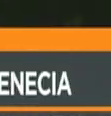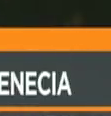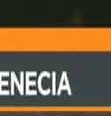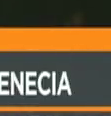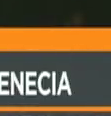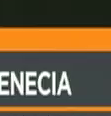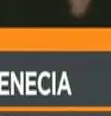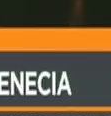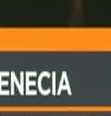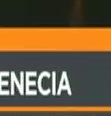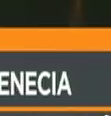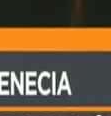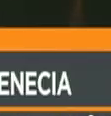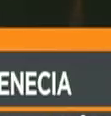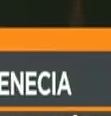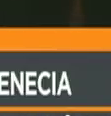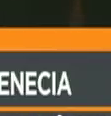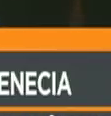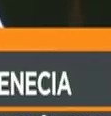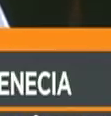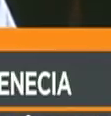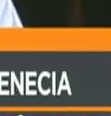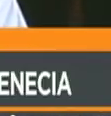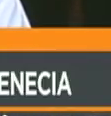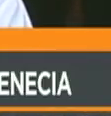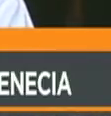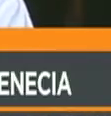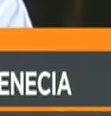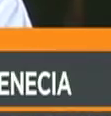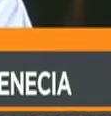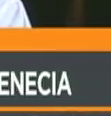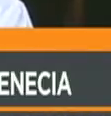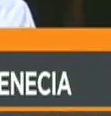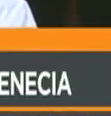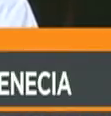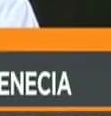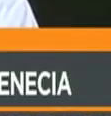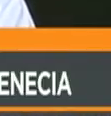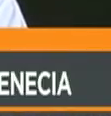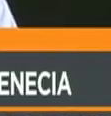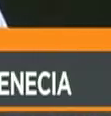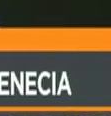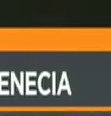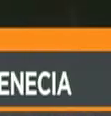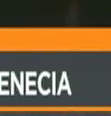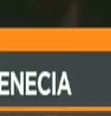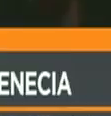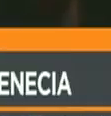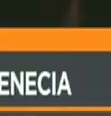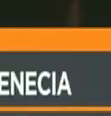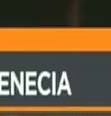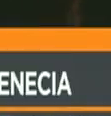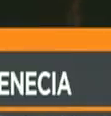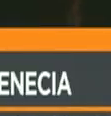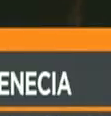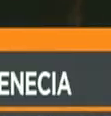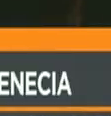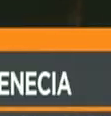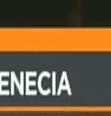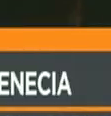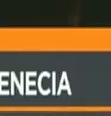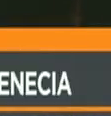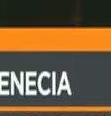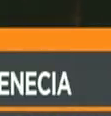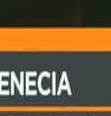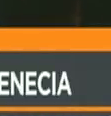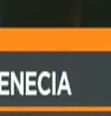el día de hoy. Queremos además expresar al pueblo venezolano el interés personal que ha tomado el presidente de la República Bolivariana de